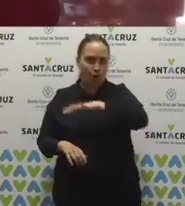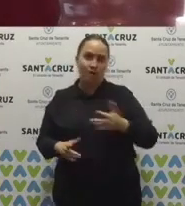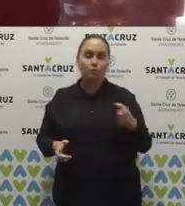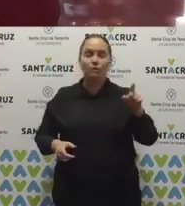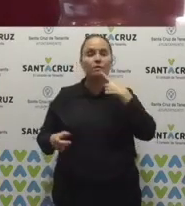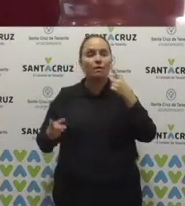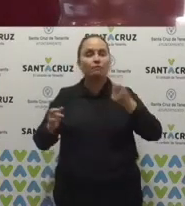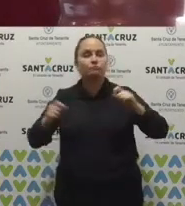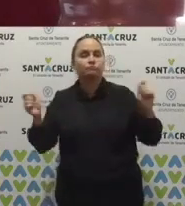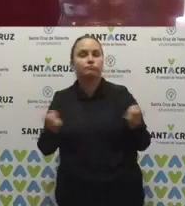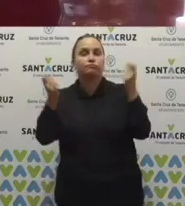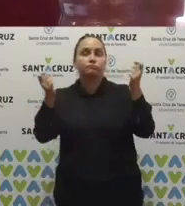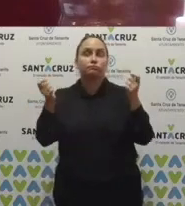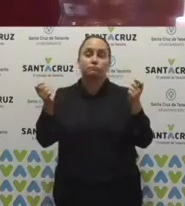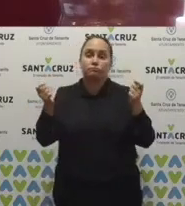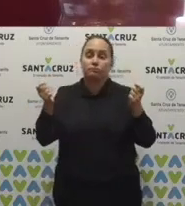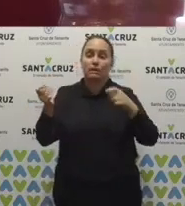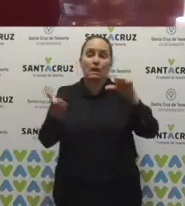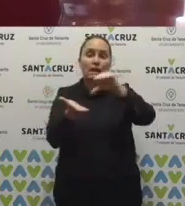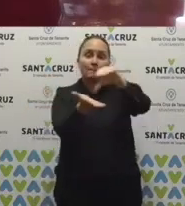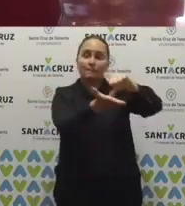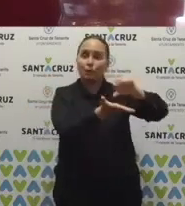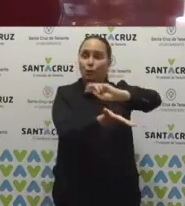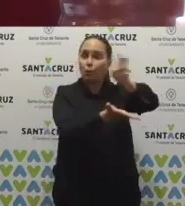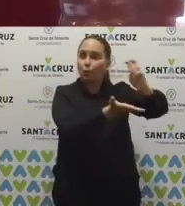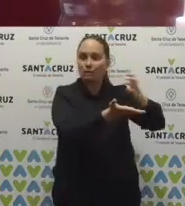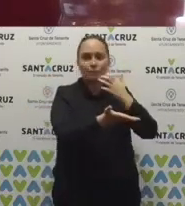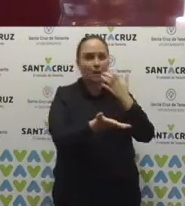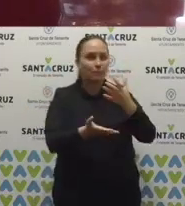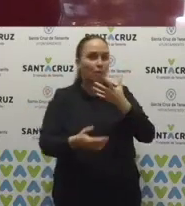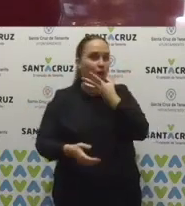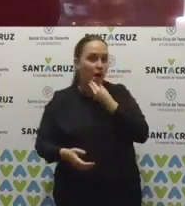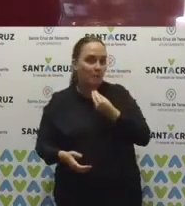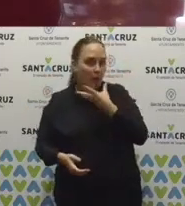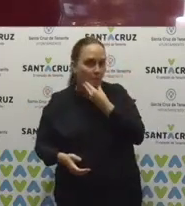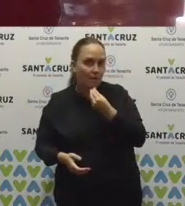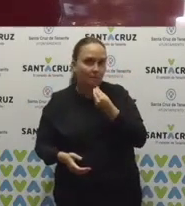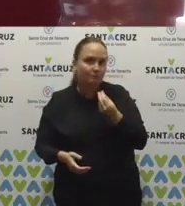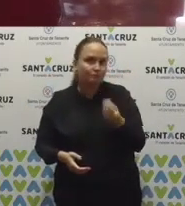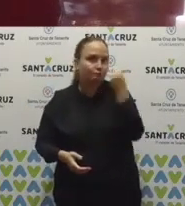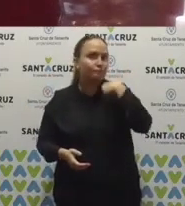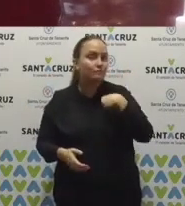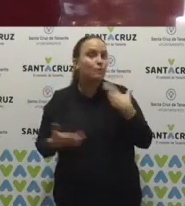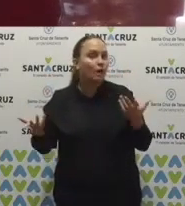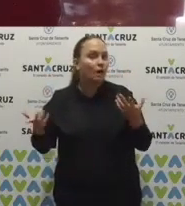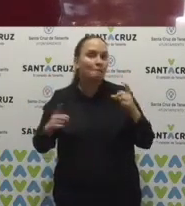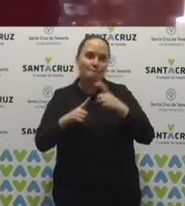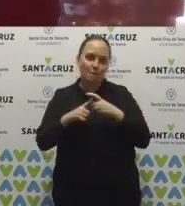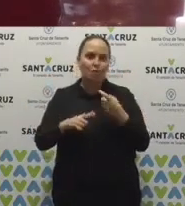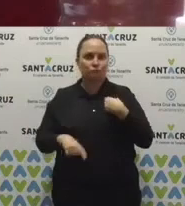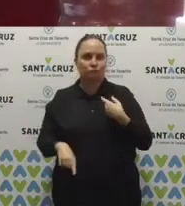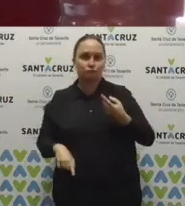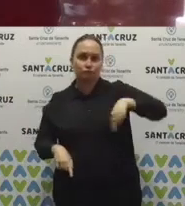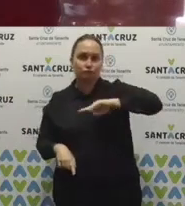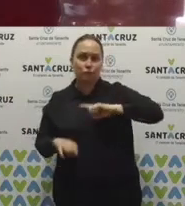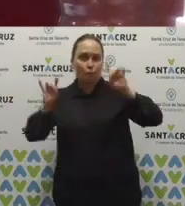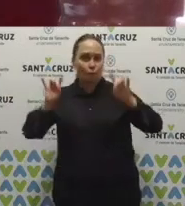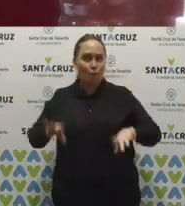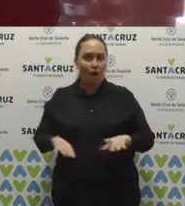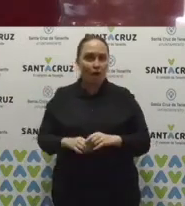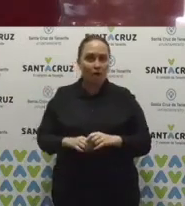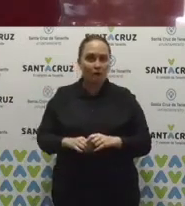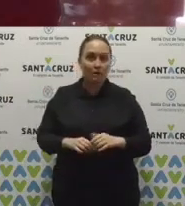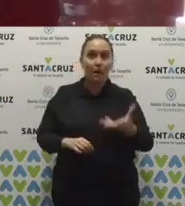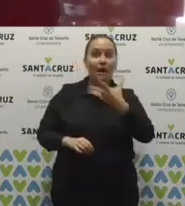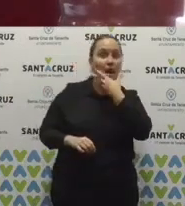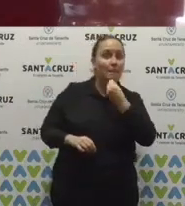que otros capitales se han reunido como por ejemplo las palmas obvias que en mayo como nosotros la diferencia entre las